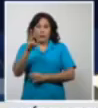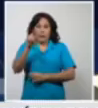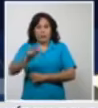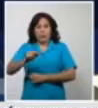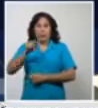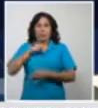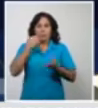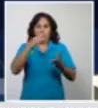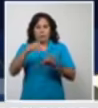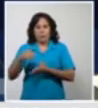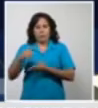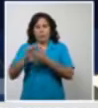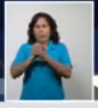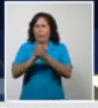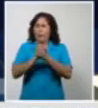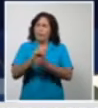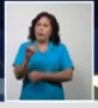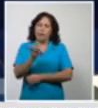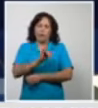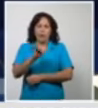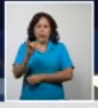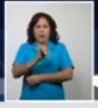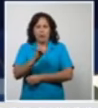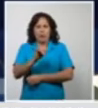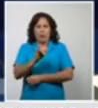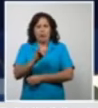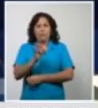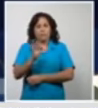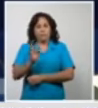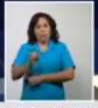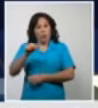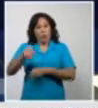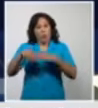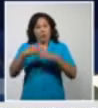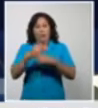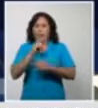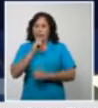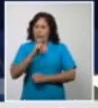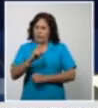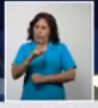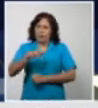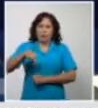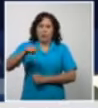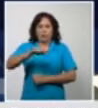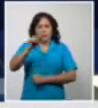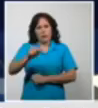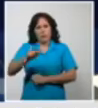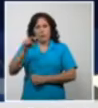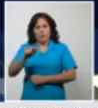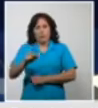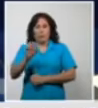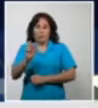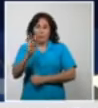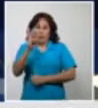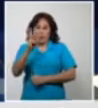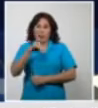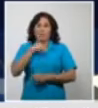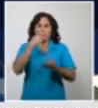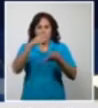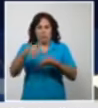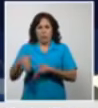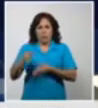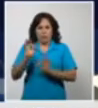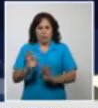a sus amistades que se enlutan en el día de hoy. Bueno, desde el punto de